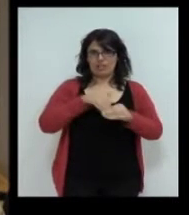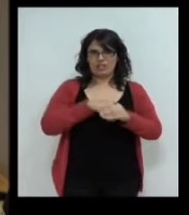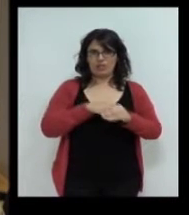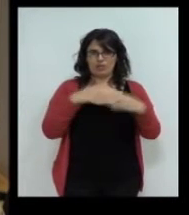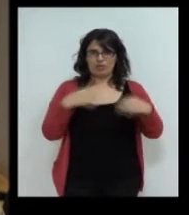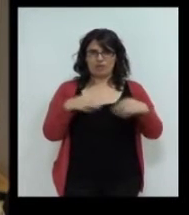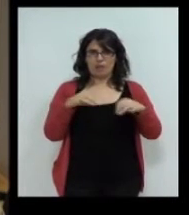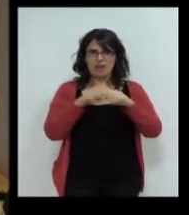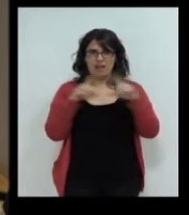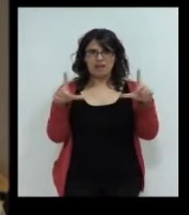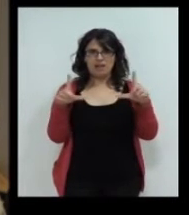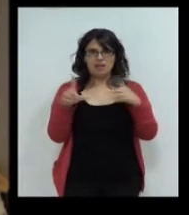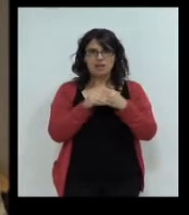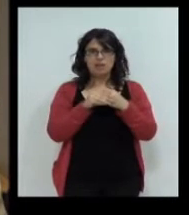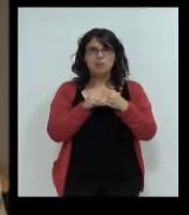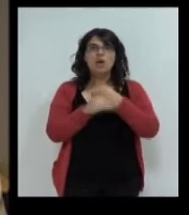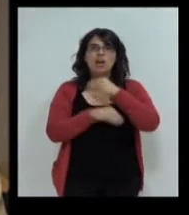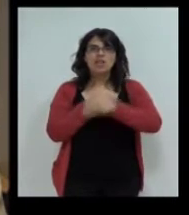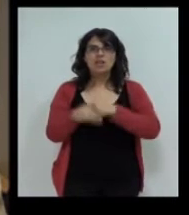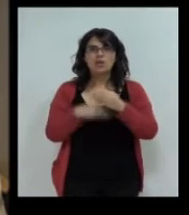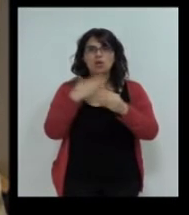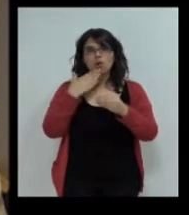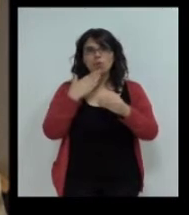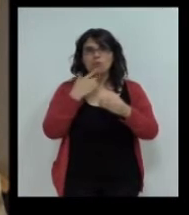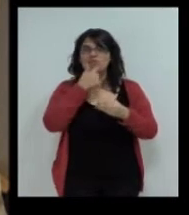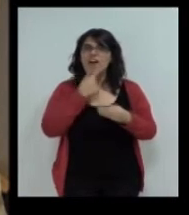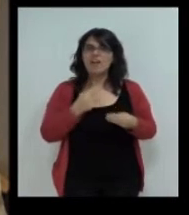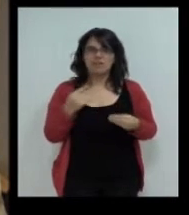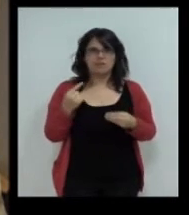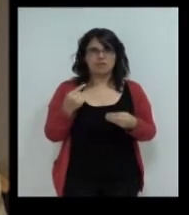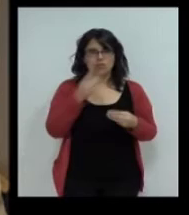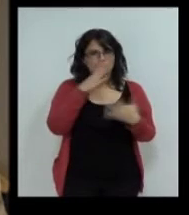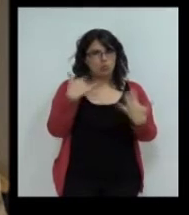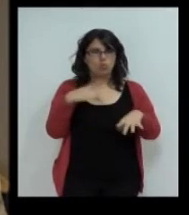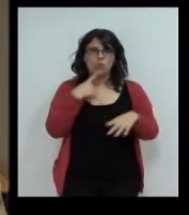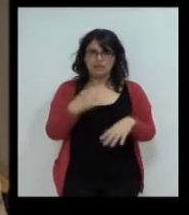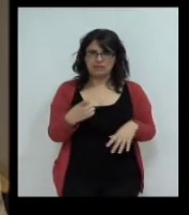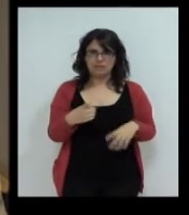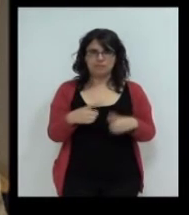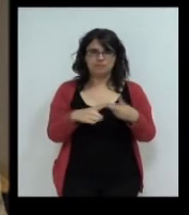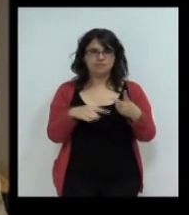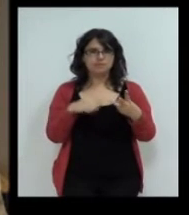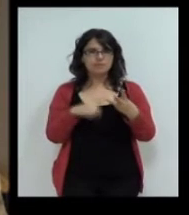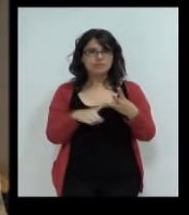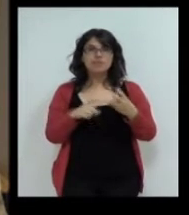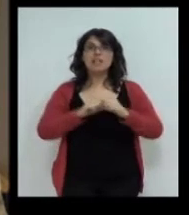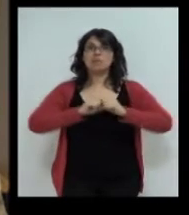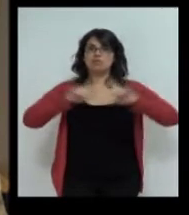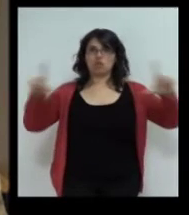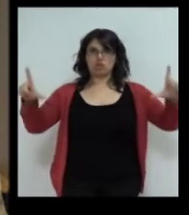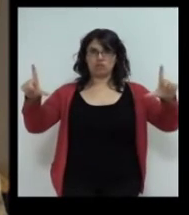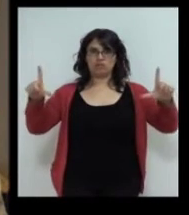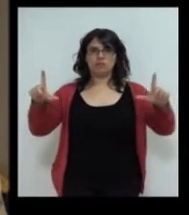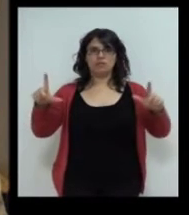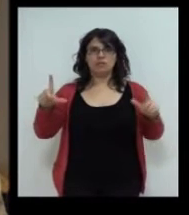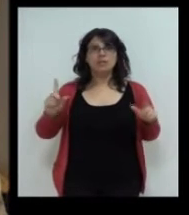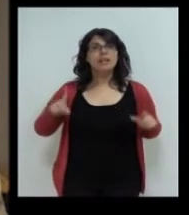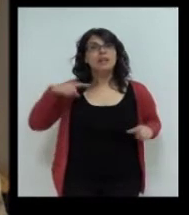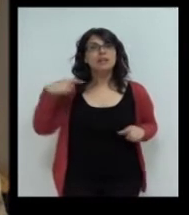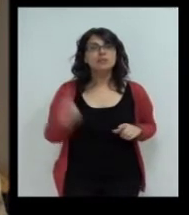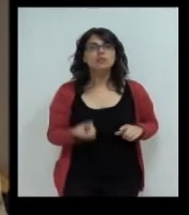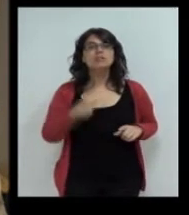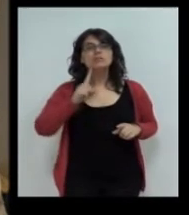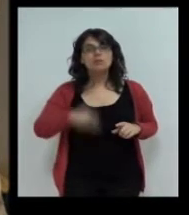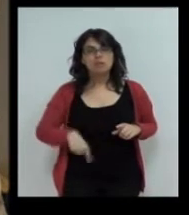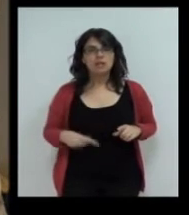de una forma no traumática o que nos cueste un triunfo hacerlo, ¿no? Producción, la emisión de todo esto y luego también la